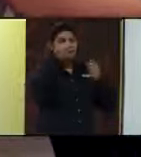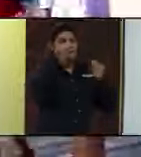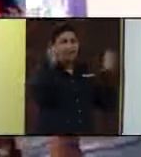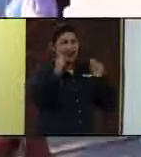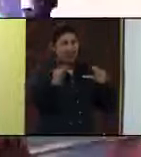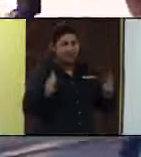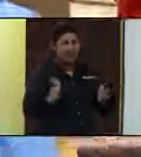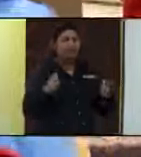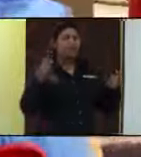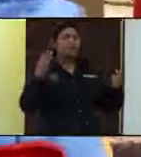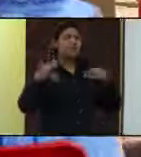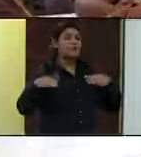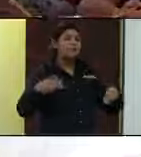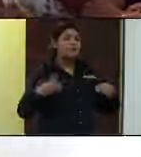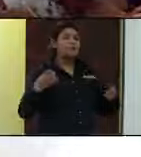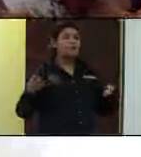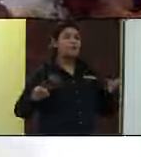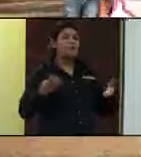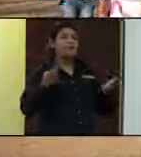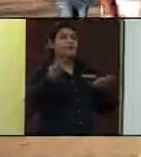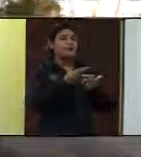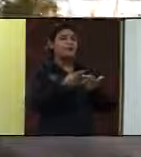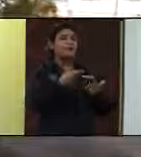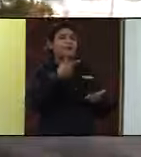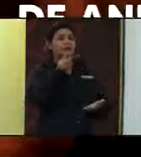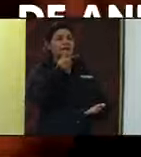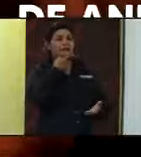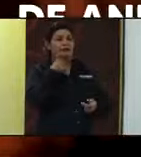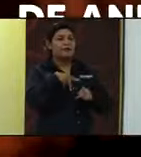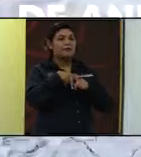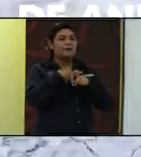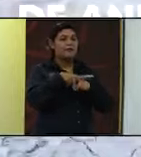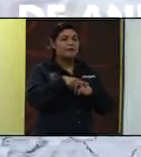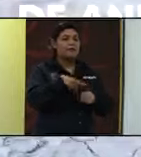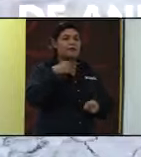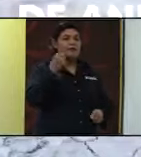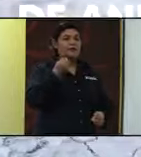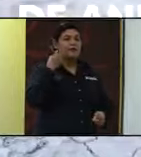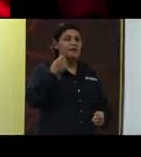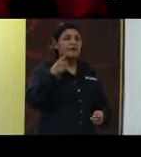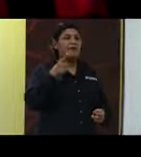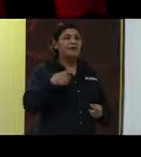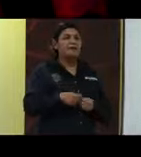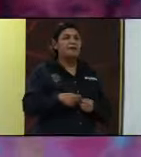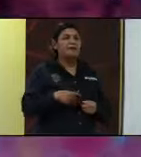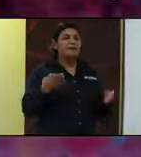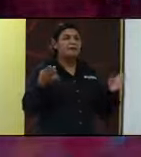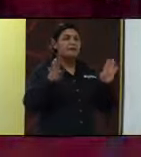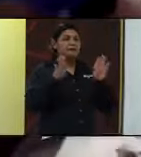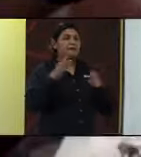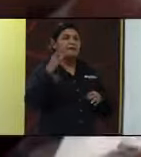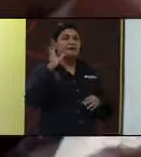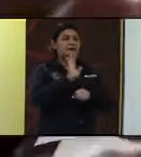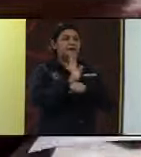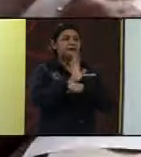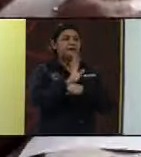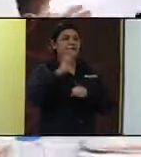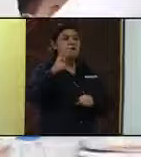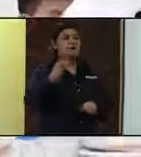música, baile, dibujo, inglés, equinoterapia, exhibición de animales silvestres, cine Tamul y mucho más